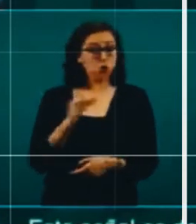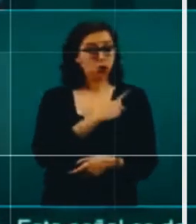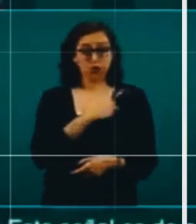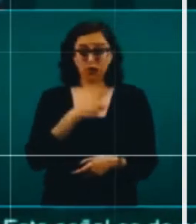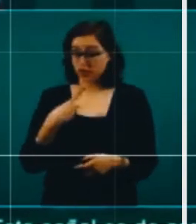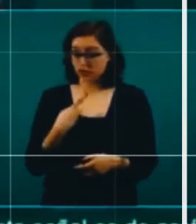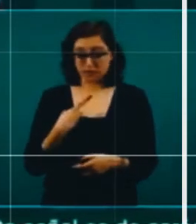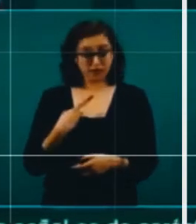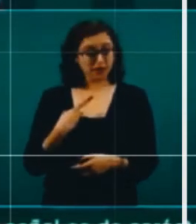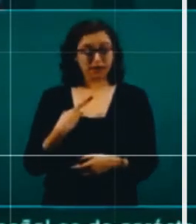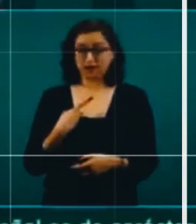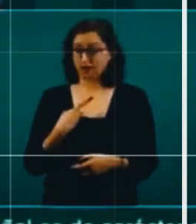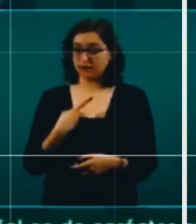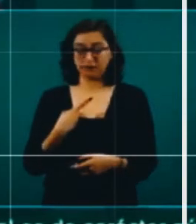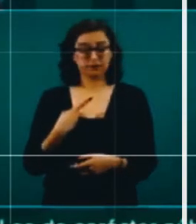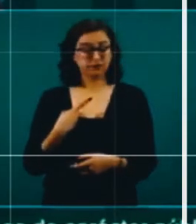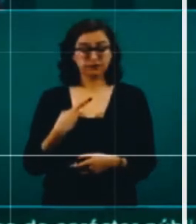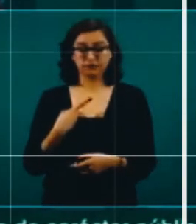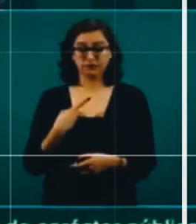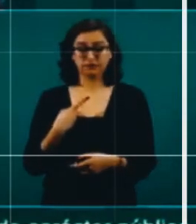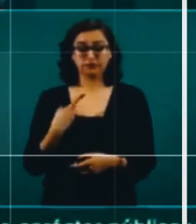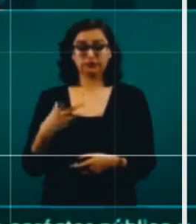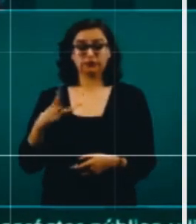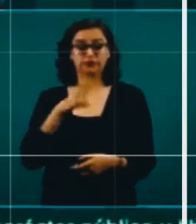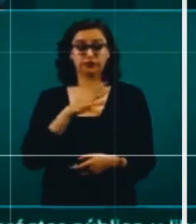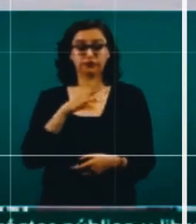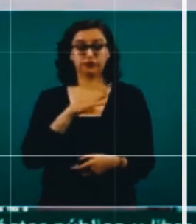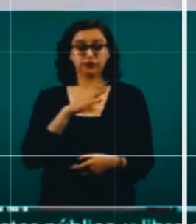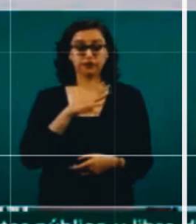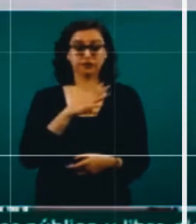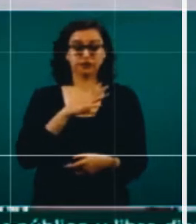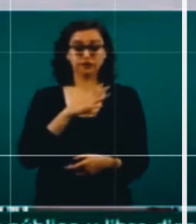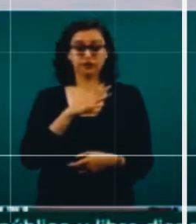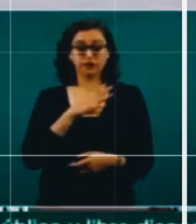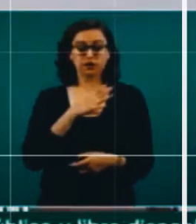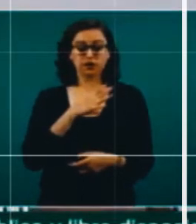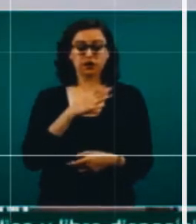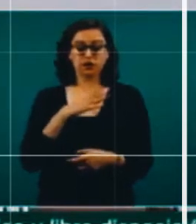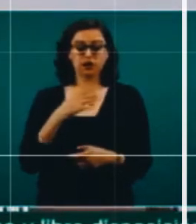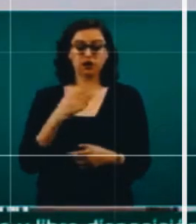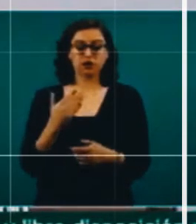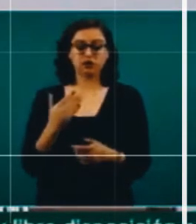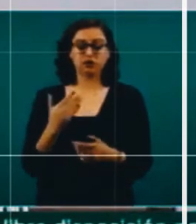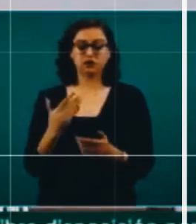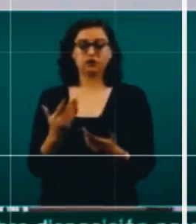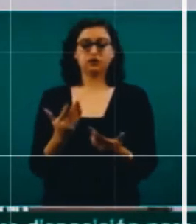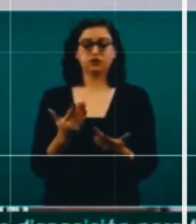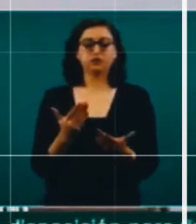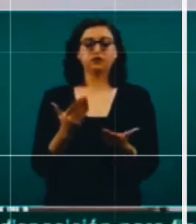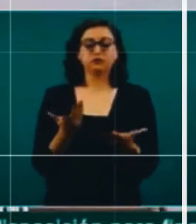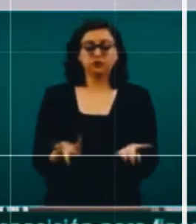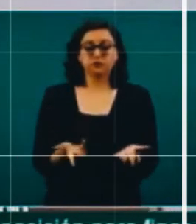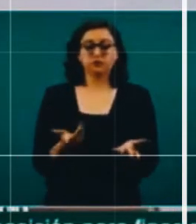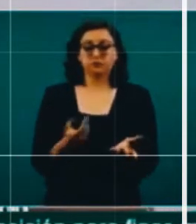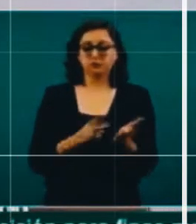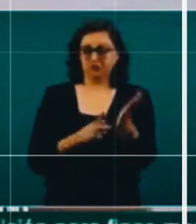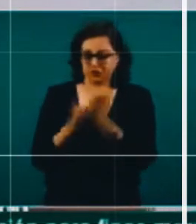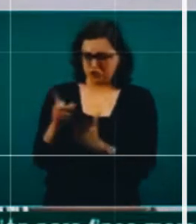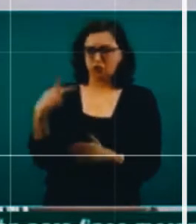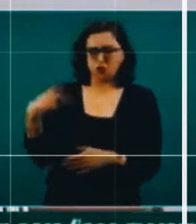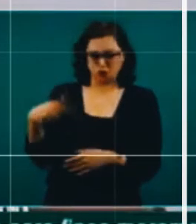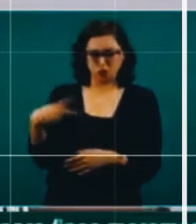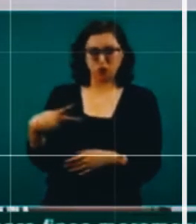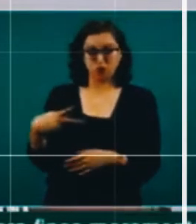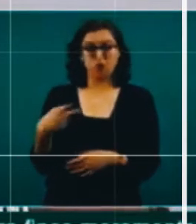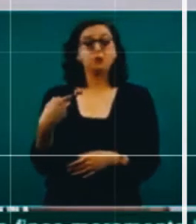hay que exigir, como ellos lo están haciendo, porque es un derecho,